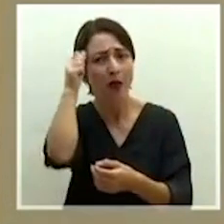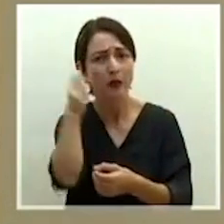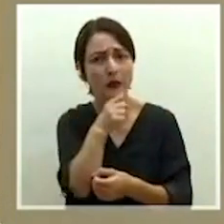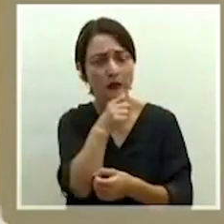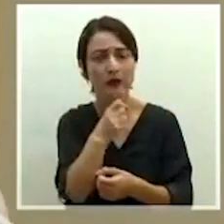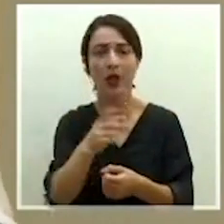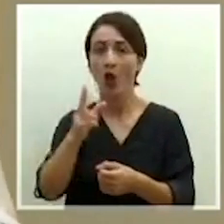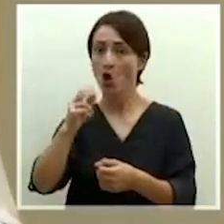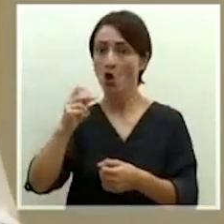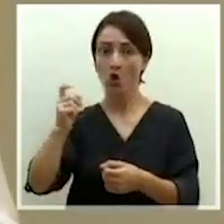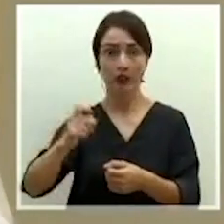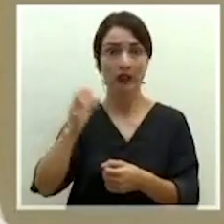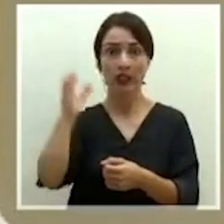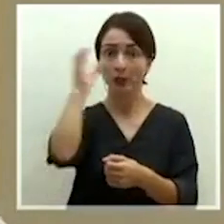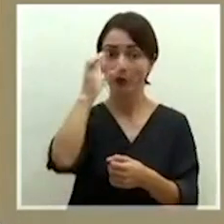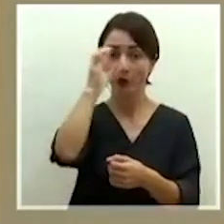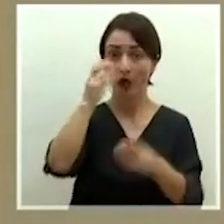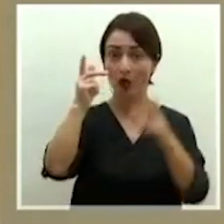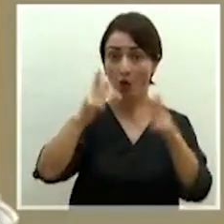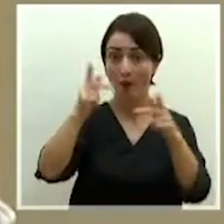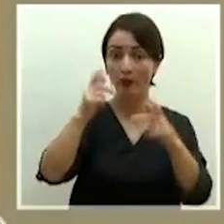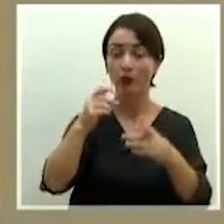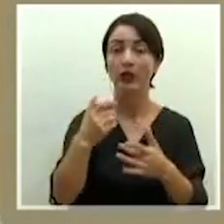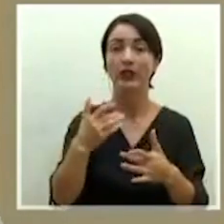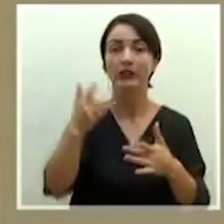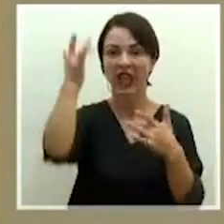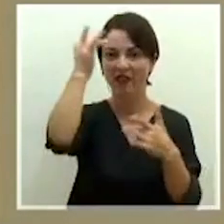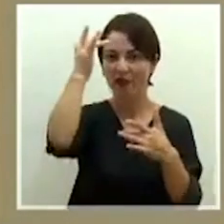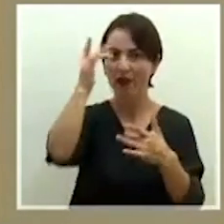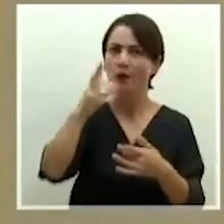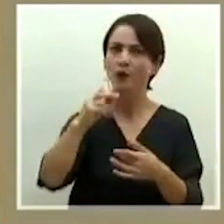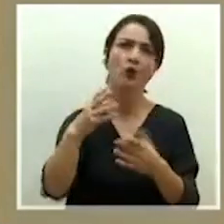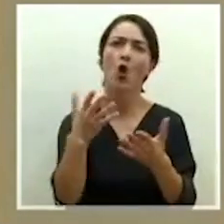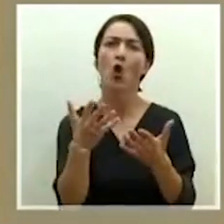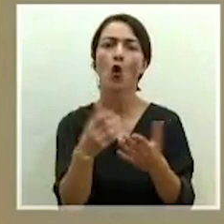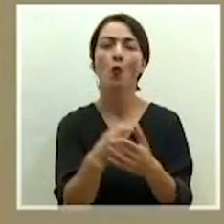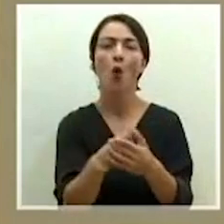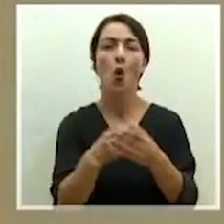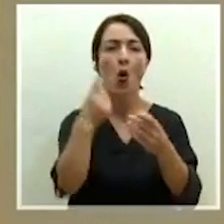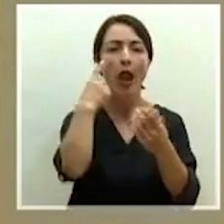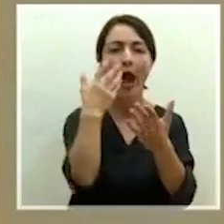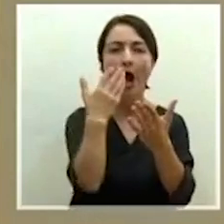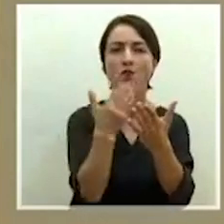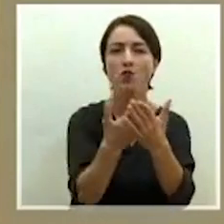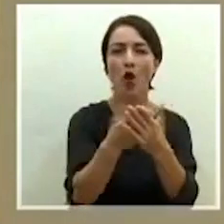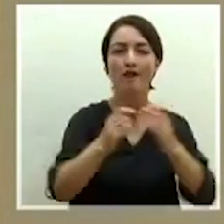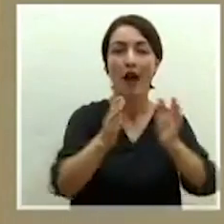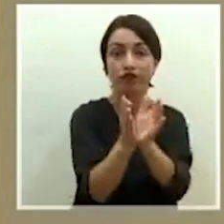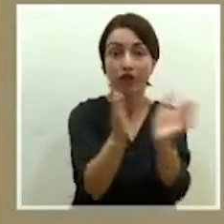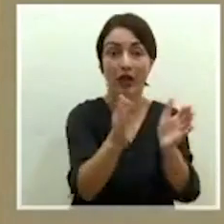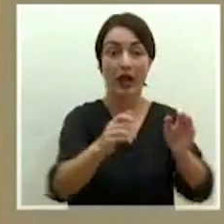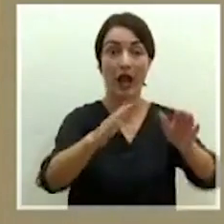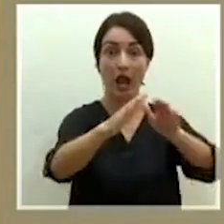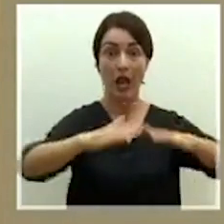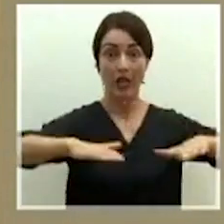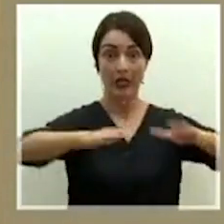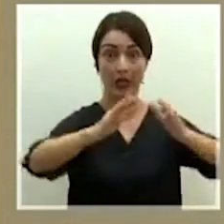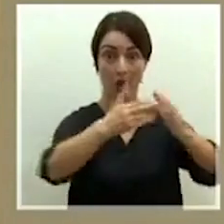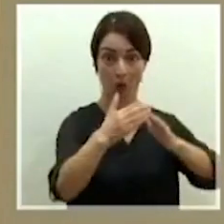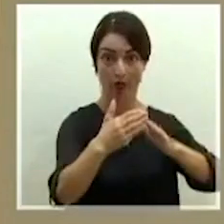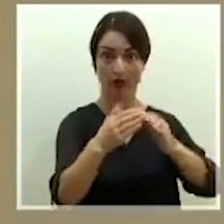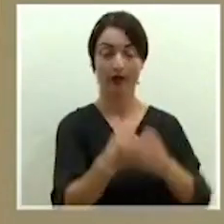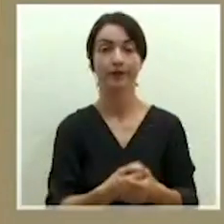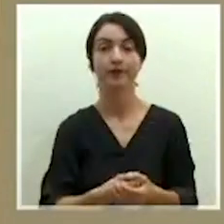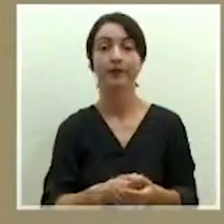necesariamente estamos buscando pacientes con síntomas, sino es más un tamizaje general de la comunidad. Y en este